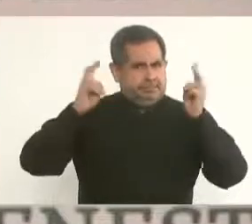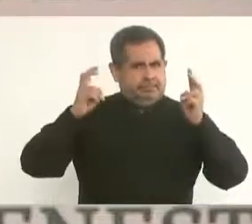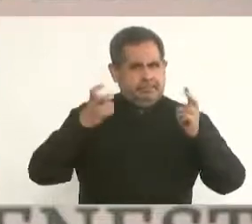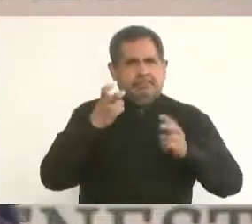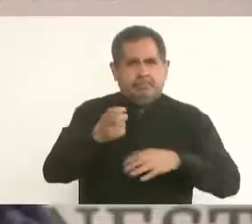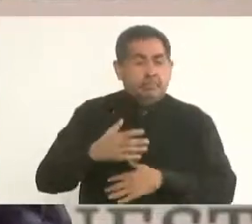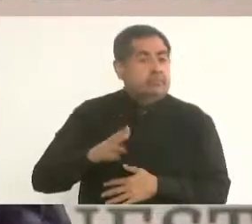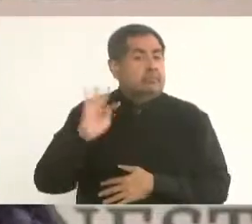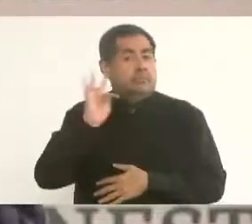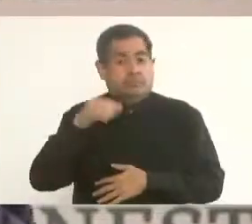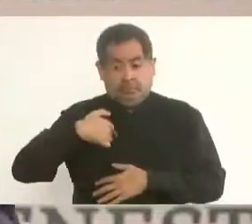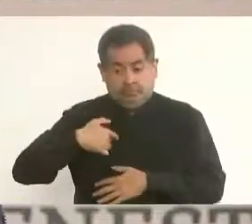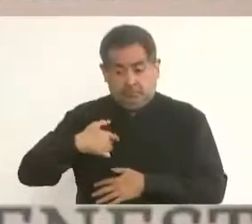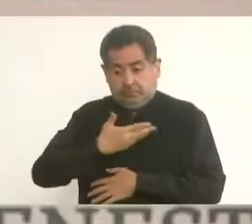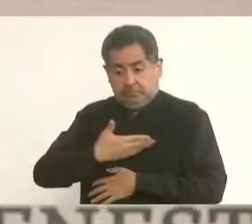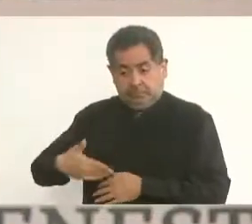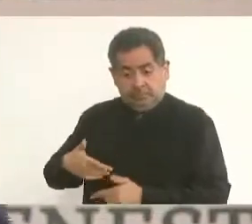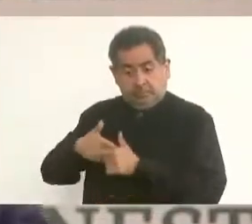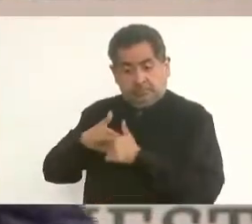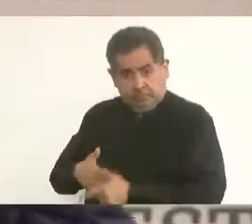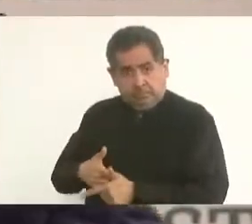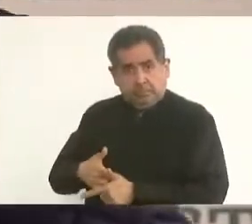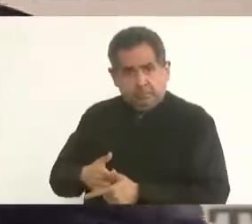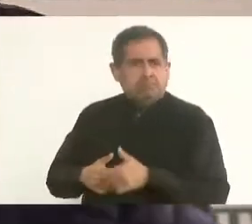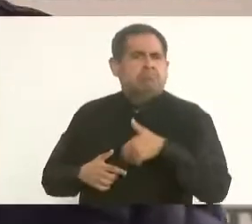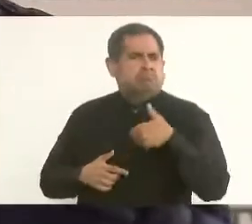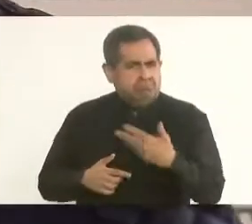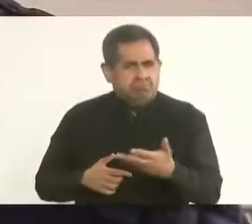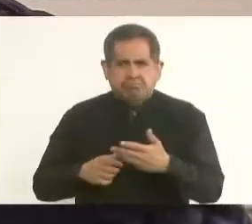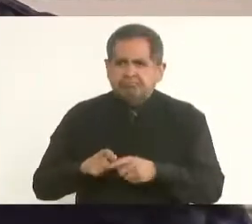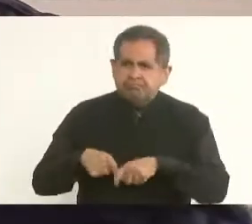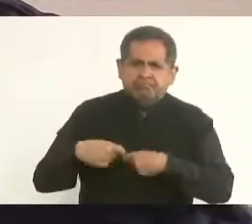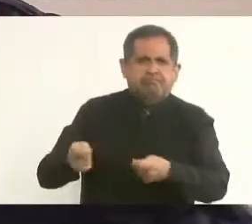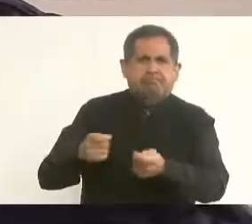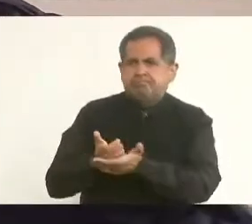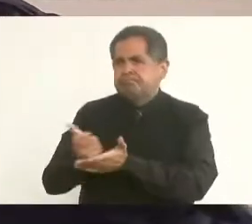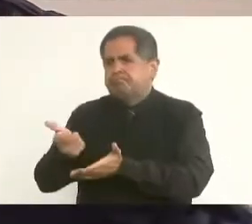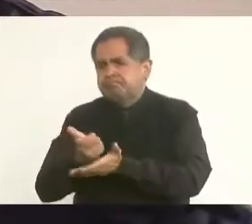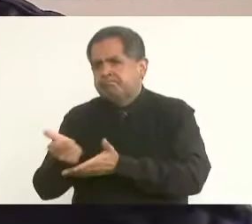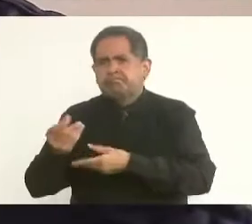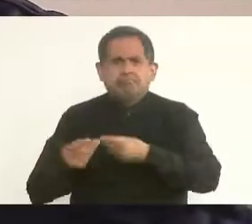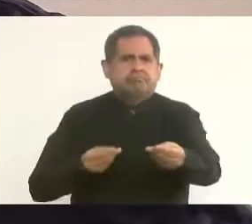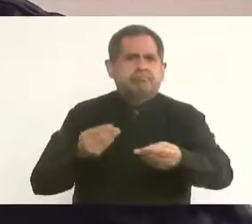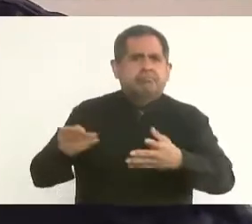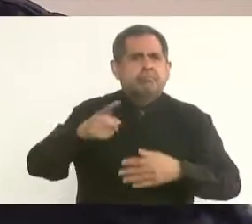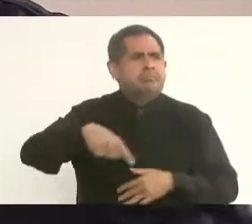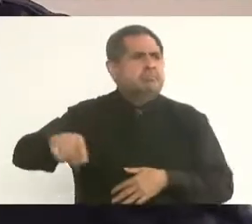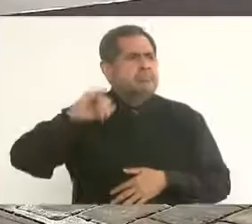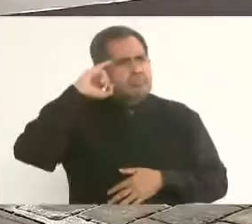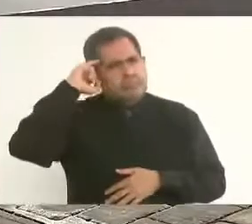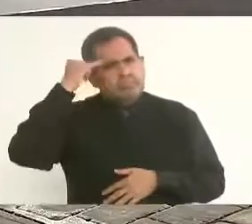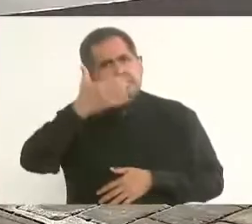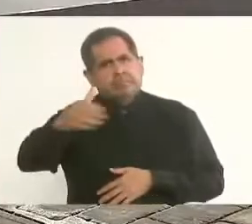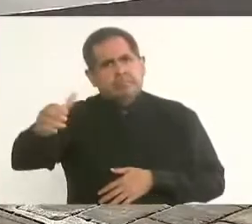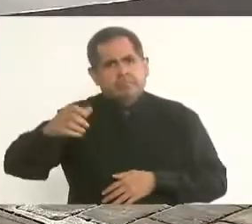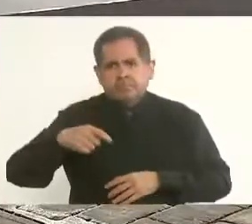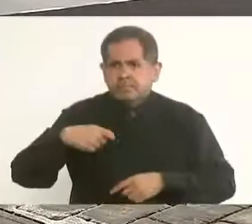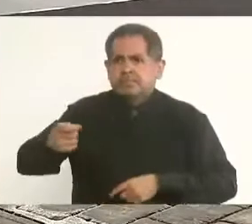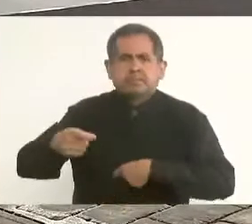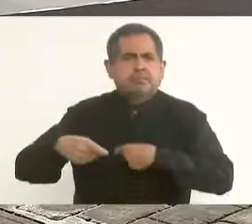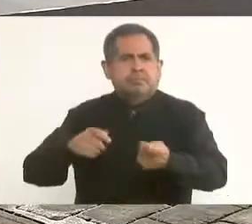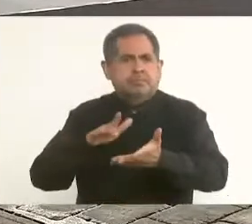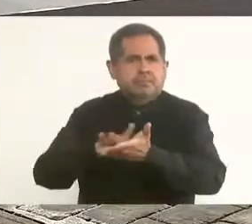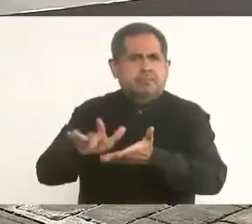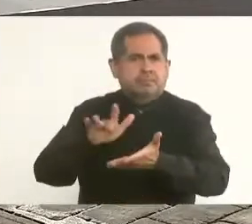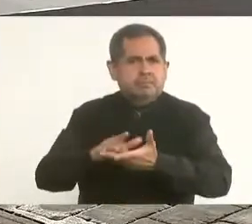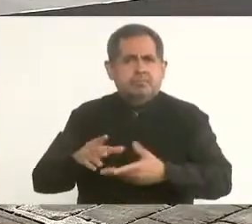en el gobierno, no van a dejar de recibir los campesinos apoyos para